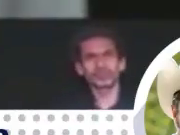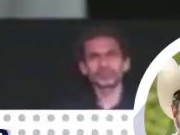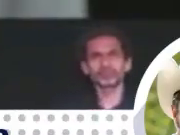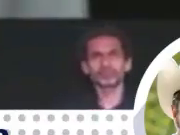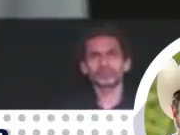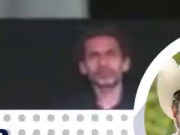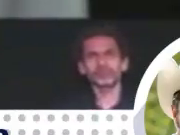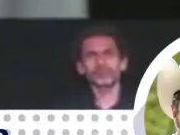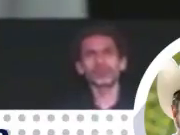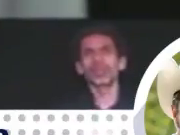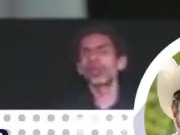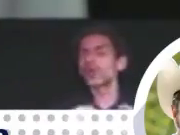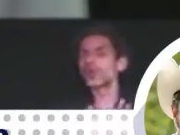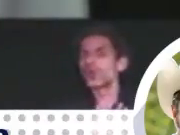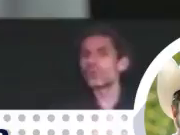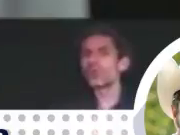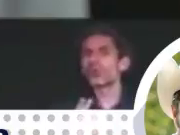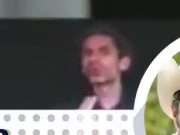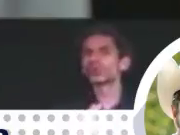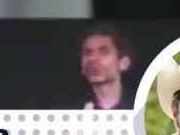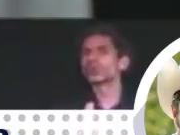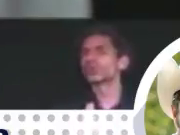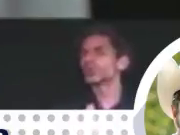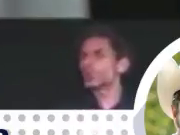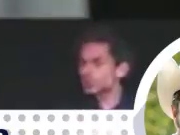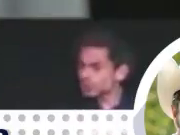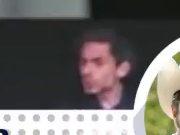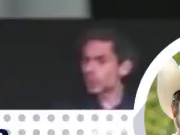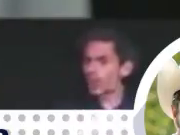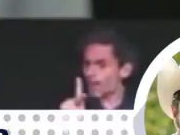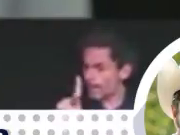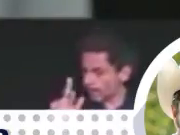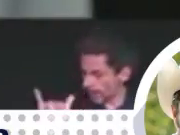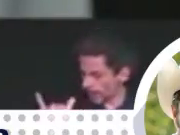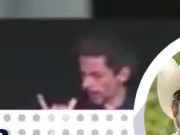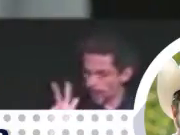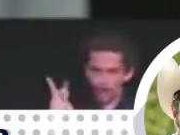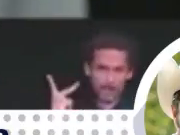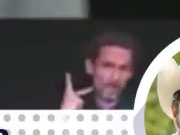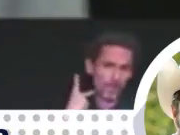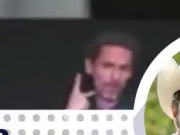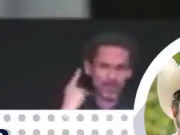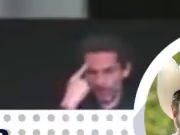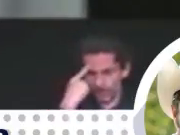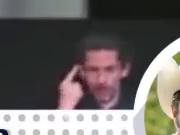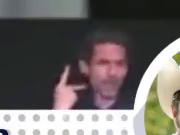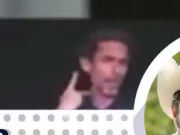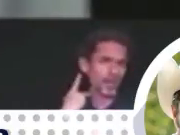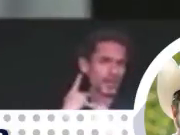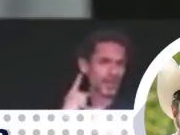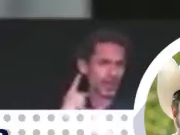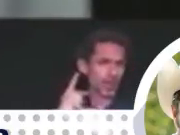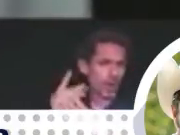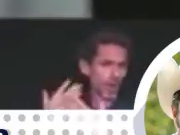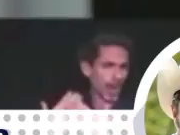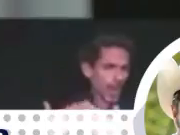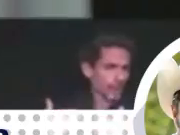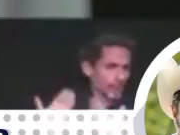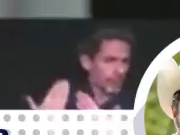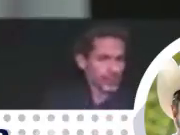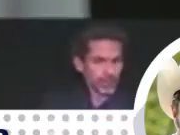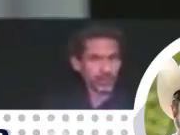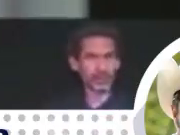Luis Alberto, que no se ha alcanzado, o por nosotros mismos, a dimensionar el tamaño de la derrota. Es decir, pasar de la